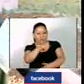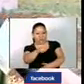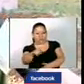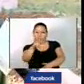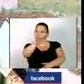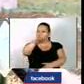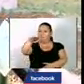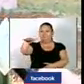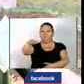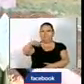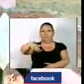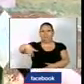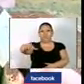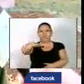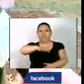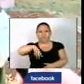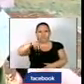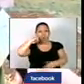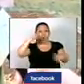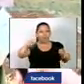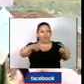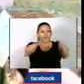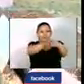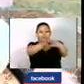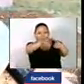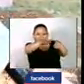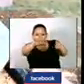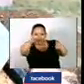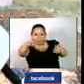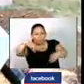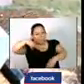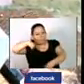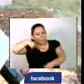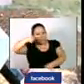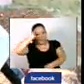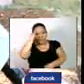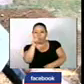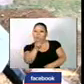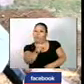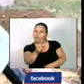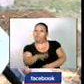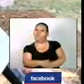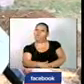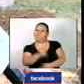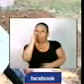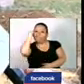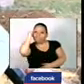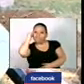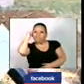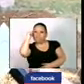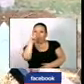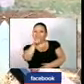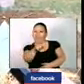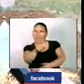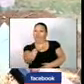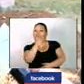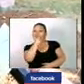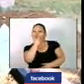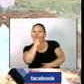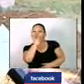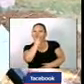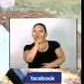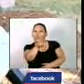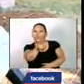solar y dijo que era como un cerrito comenzó a pensar él miren dijo la verdad me parece muy misterioso